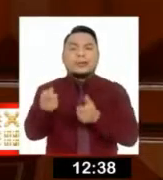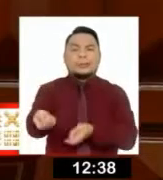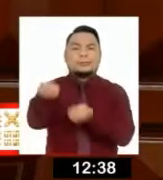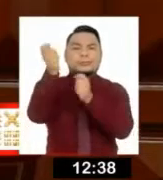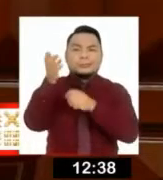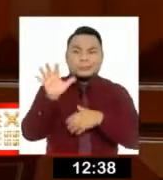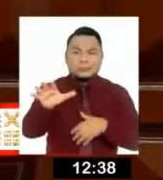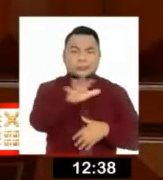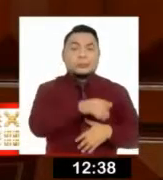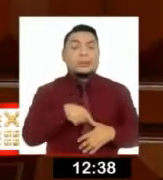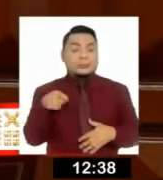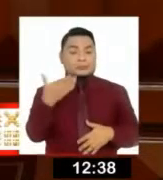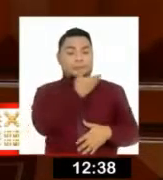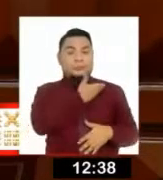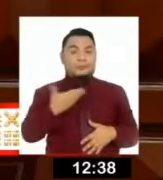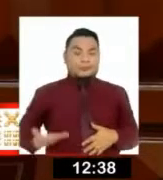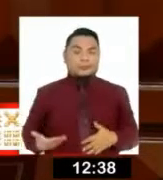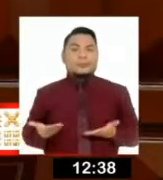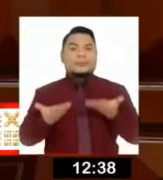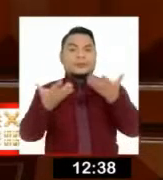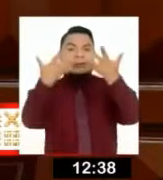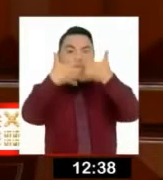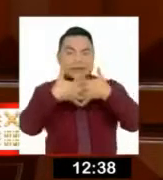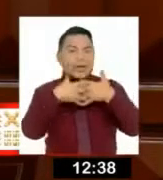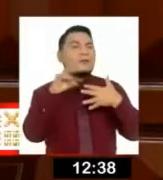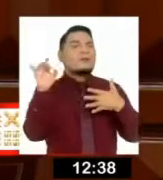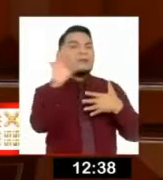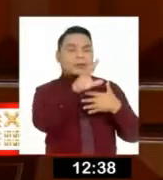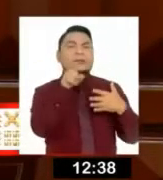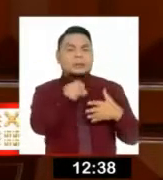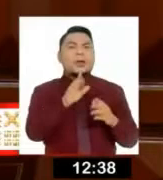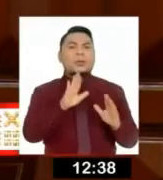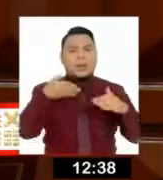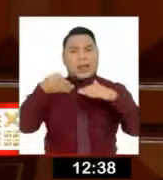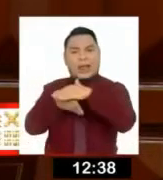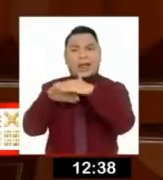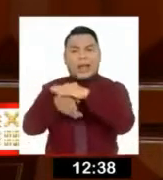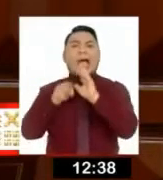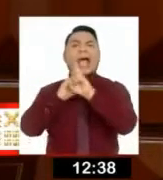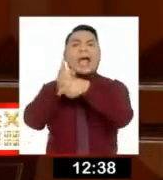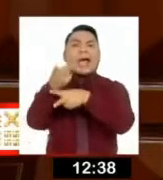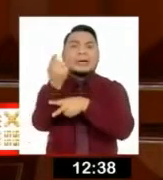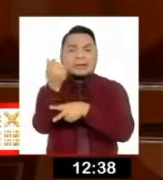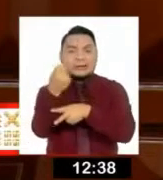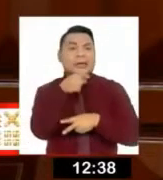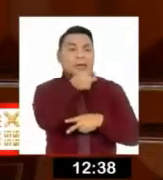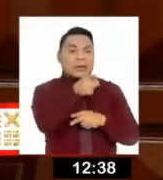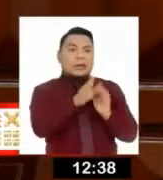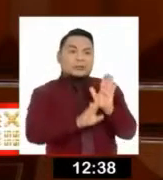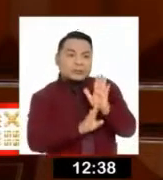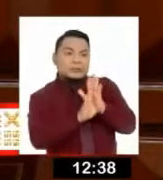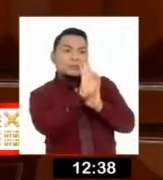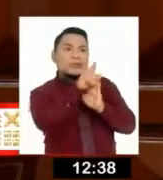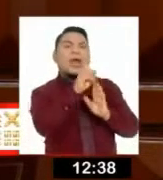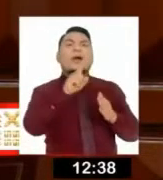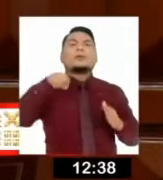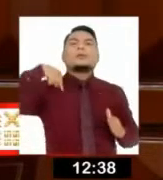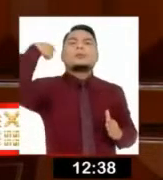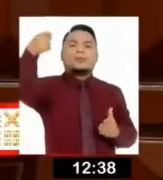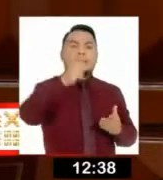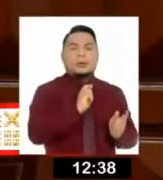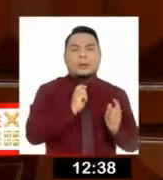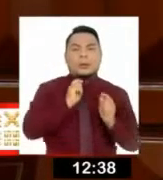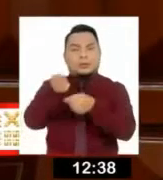El Estado evaluará las MIPES para que accedan a préstamos y se rectifiquen, reconociendo el